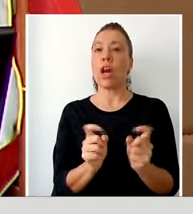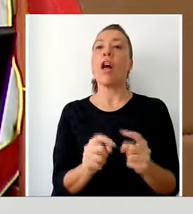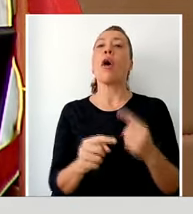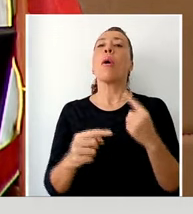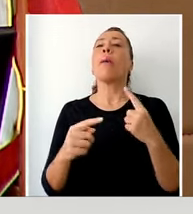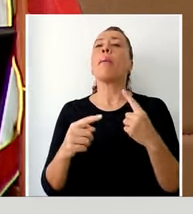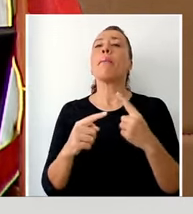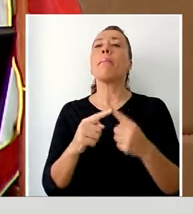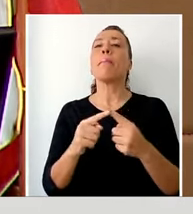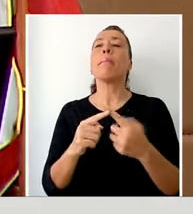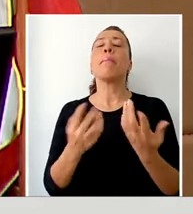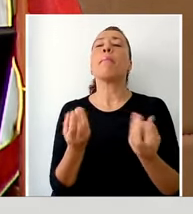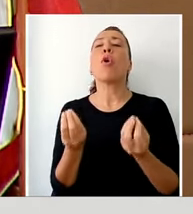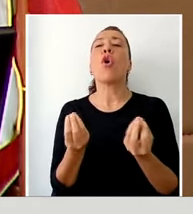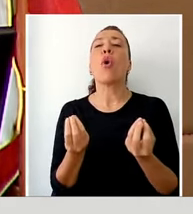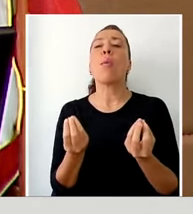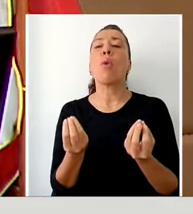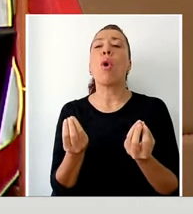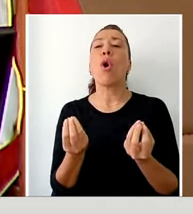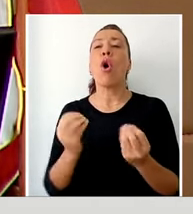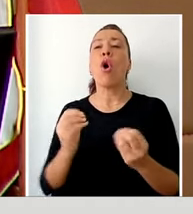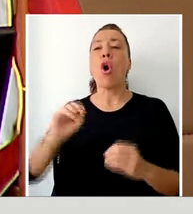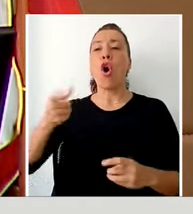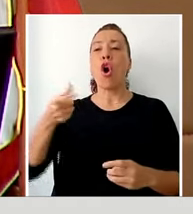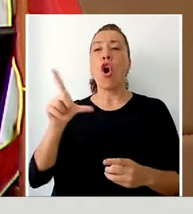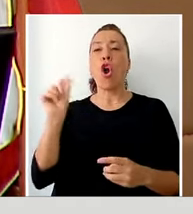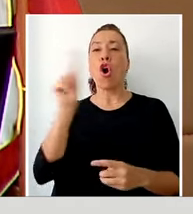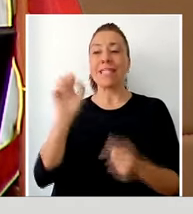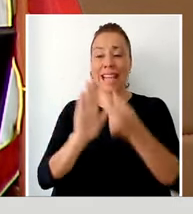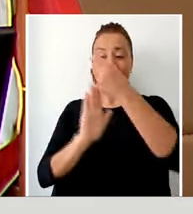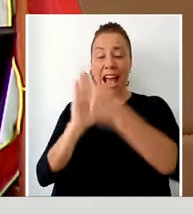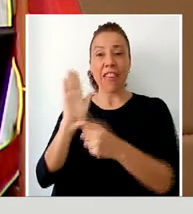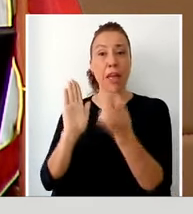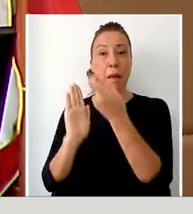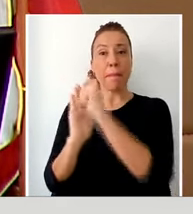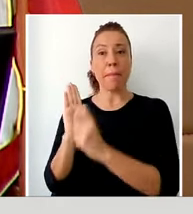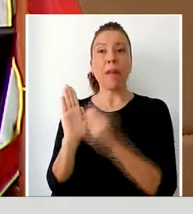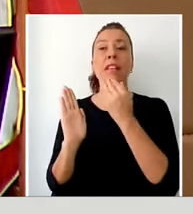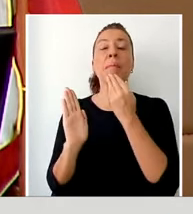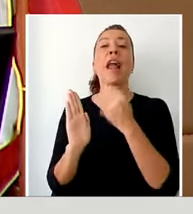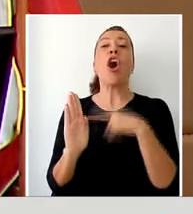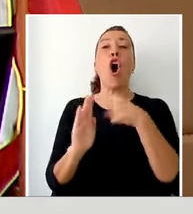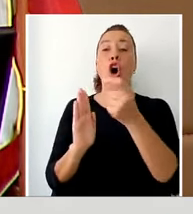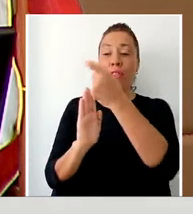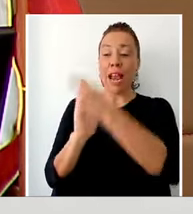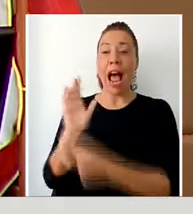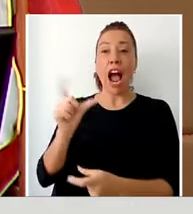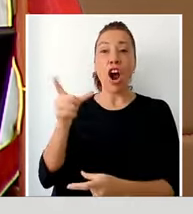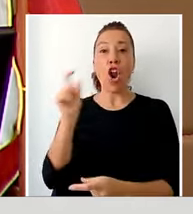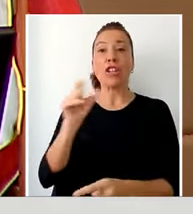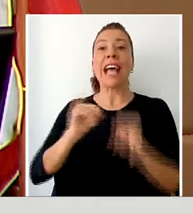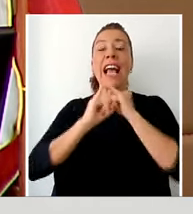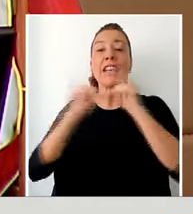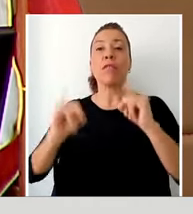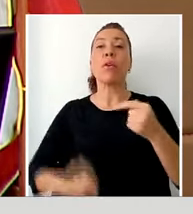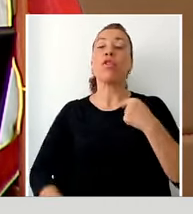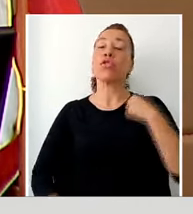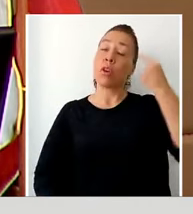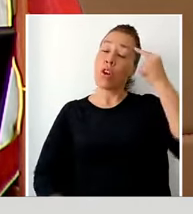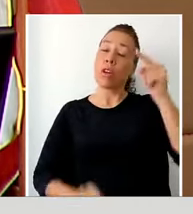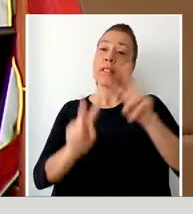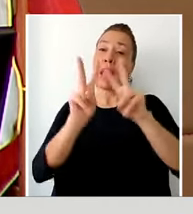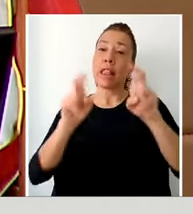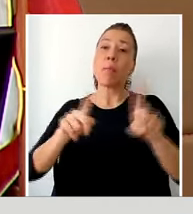glosa presupuestaria con una glosa de información cosa que nos parece un punto intermedio